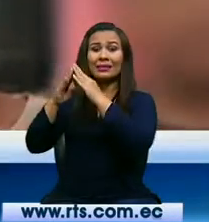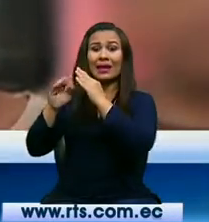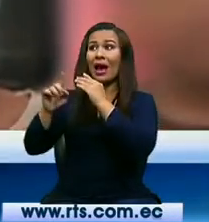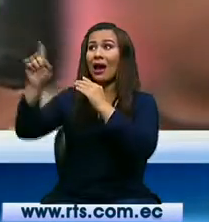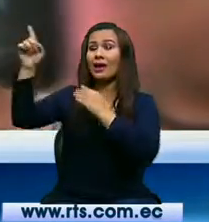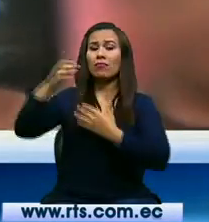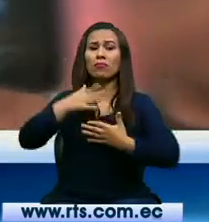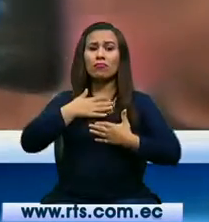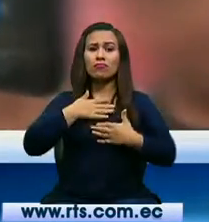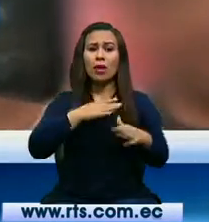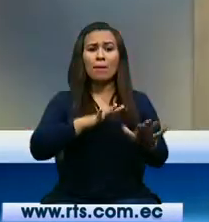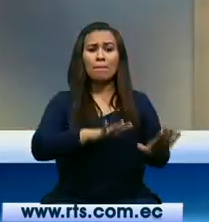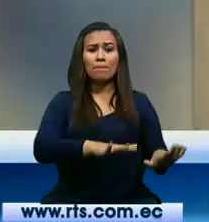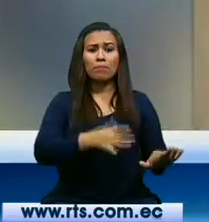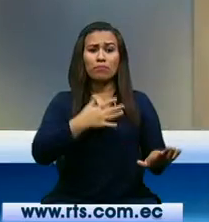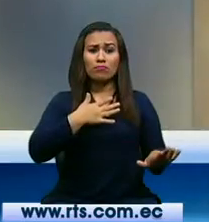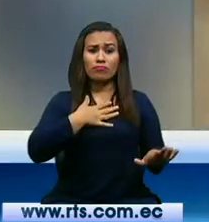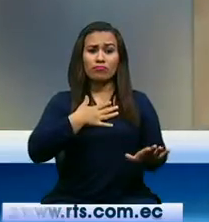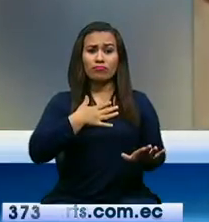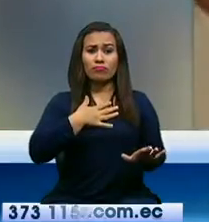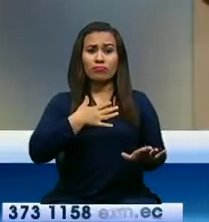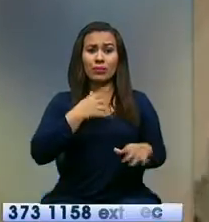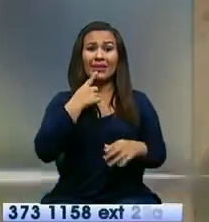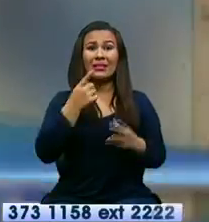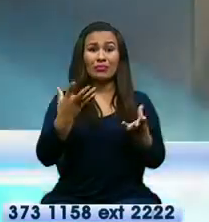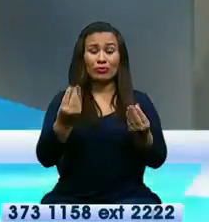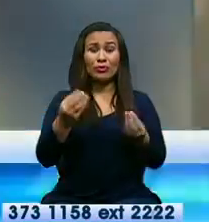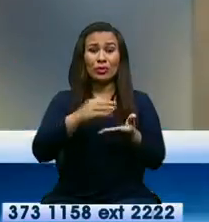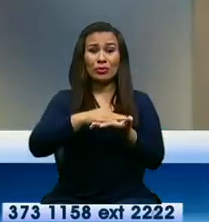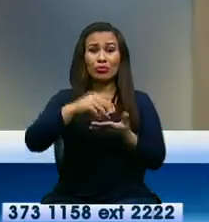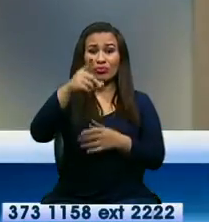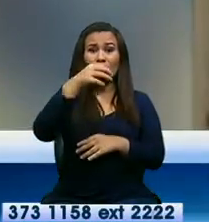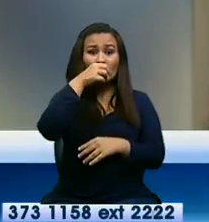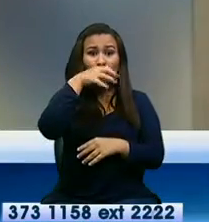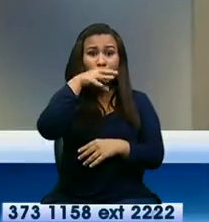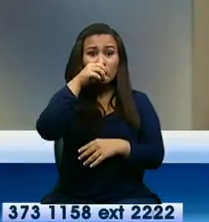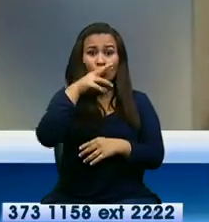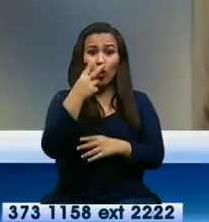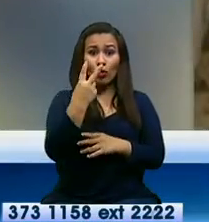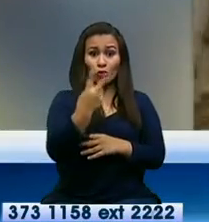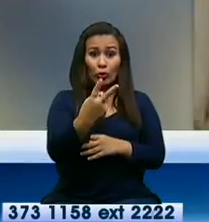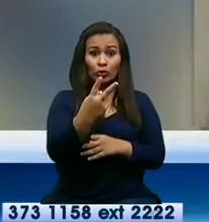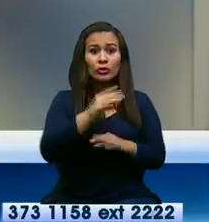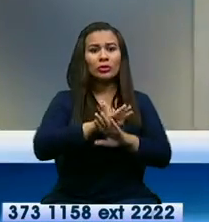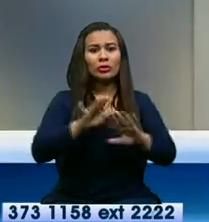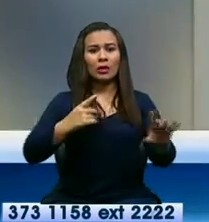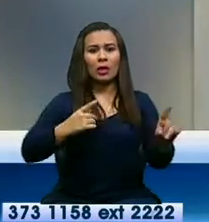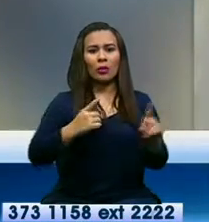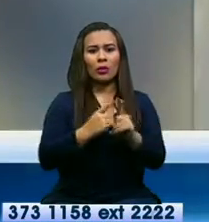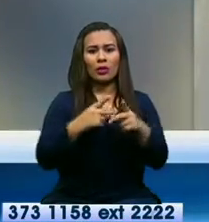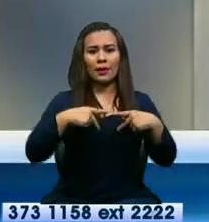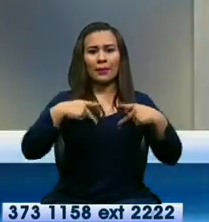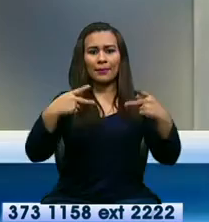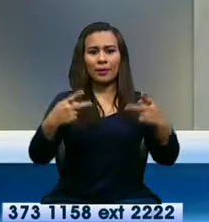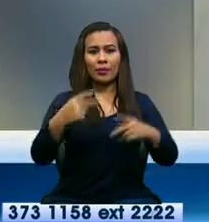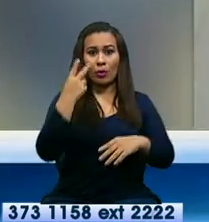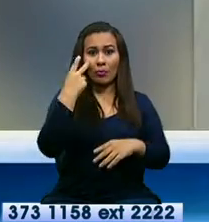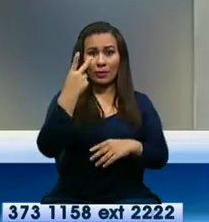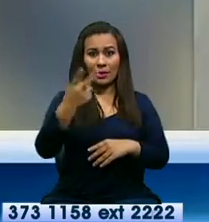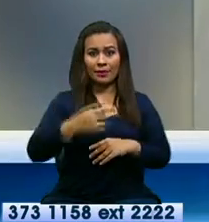da pena ver esto. El torrente se llevó también cerdos. Dos de ellos fueron encontrados con vida.